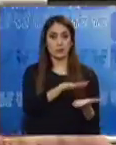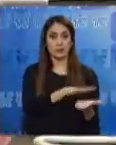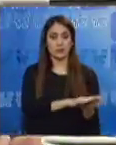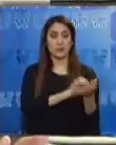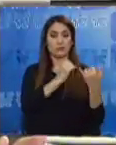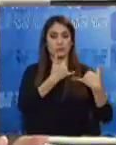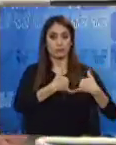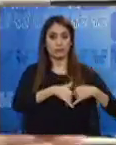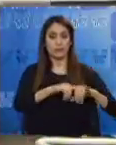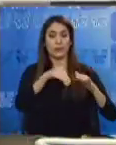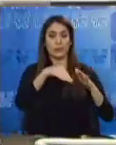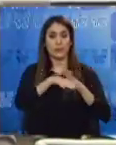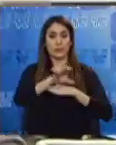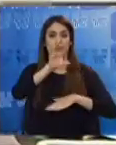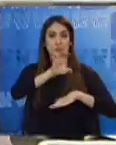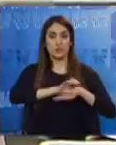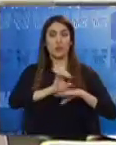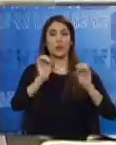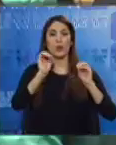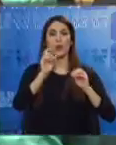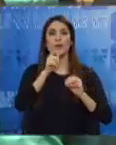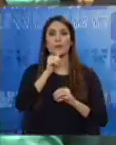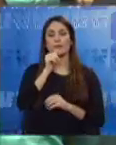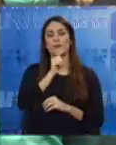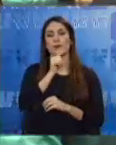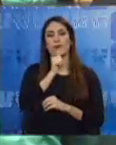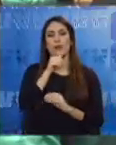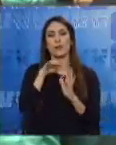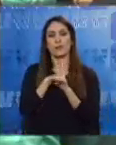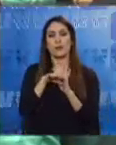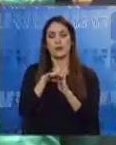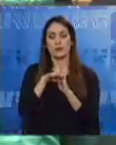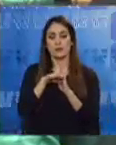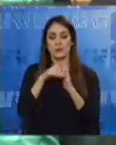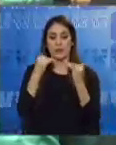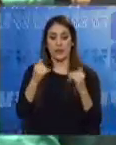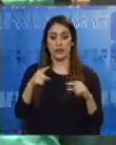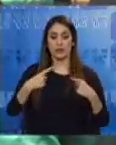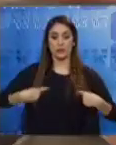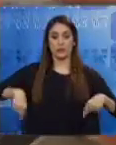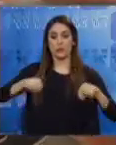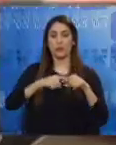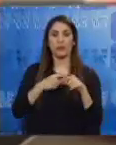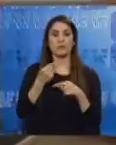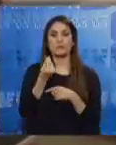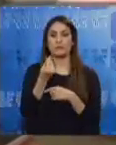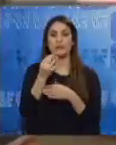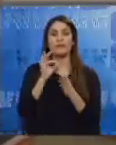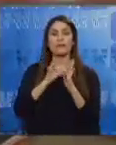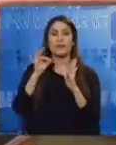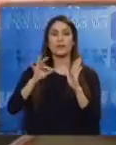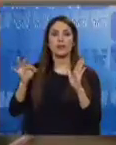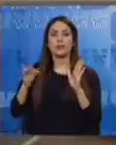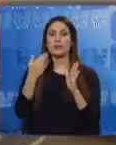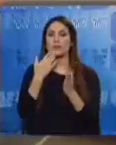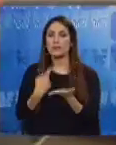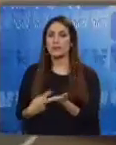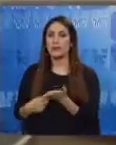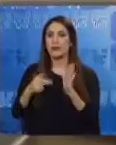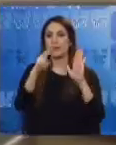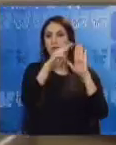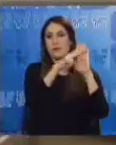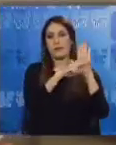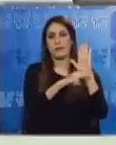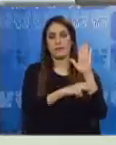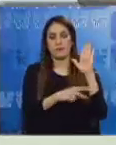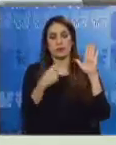está del Banco Central o pase a la banca privada. En los próximos días, la Junta Política de Regulación Monetaria y Financiera emitirá un conjunto de normas regulatorias para